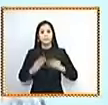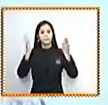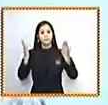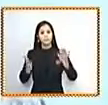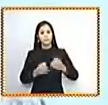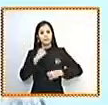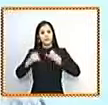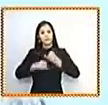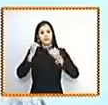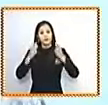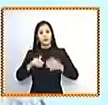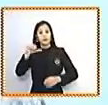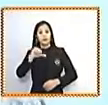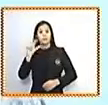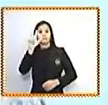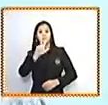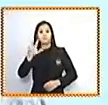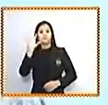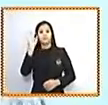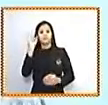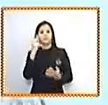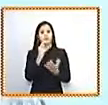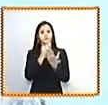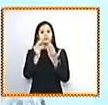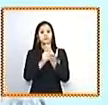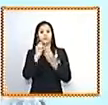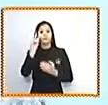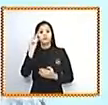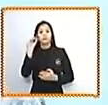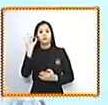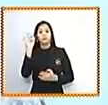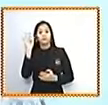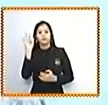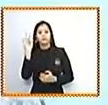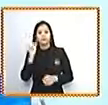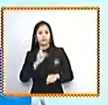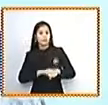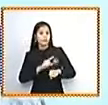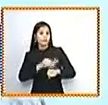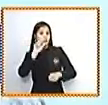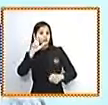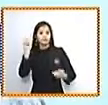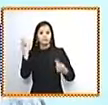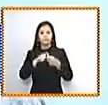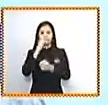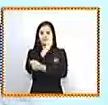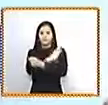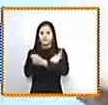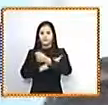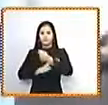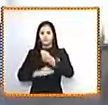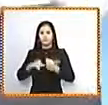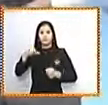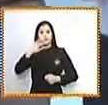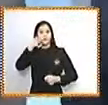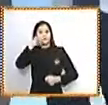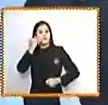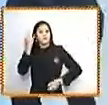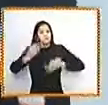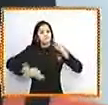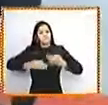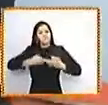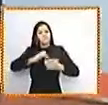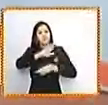Bienvenidos jugadores, hoy martes 19 de noviembre del año 2019. Ya son las 3:00 de la tarde. Hoy queremos felicitar a